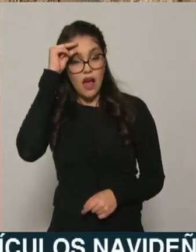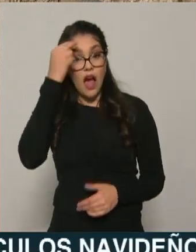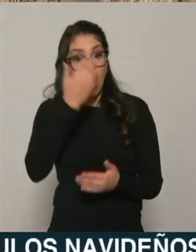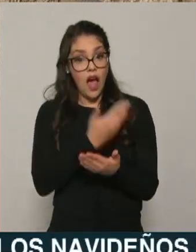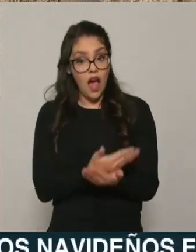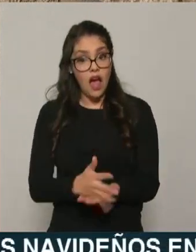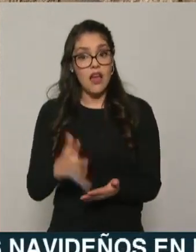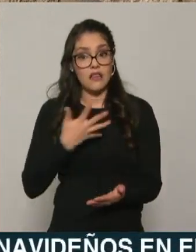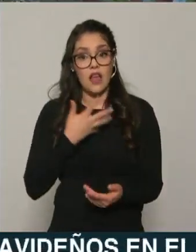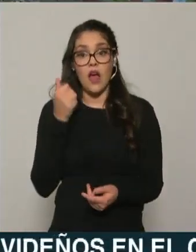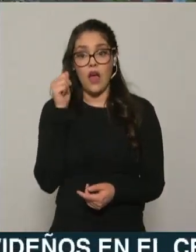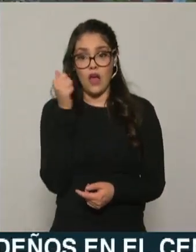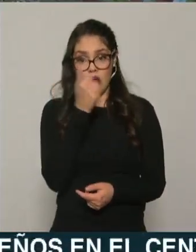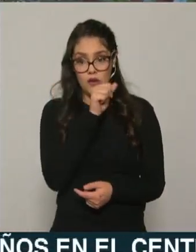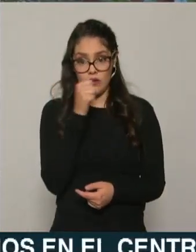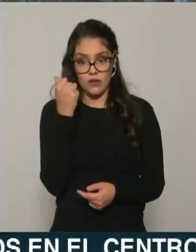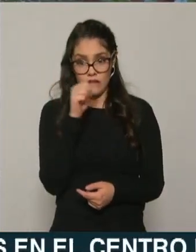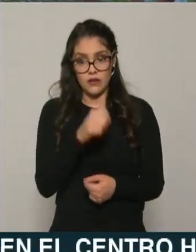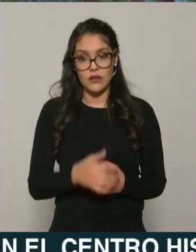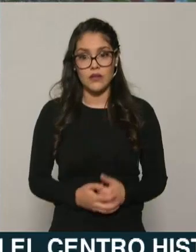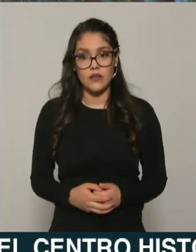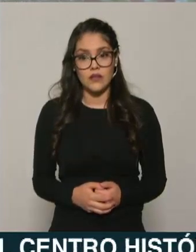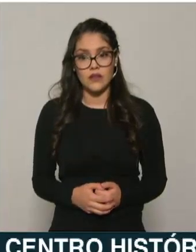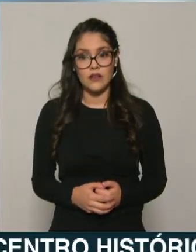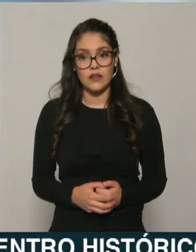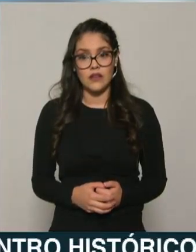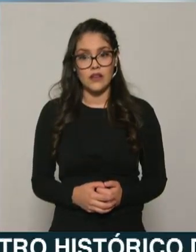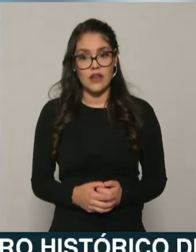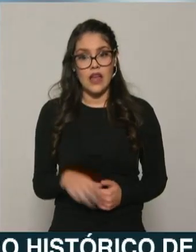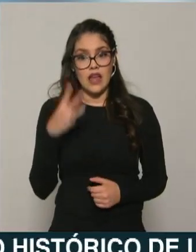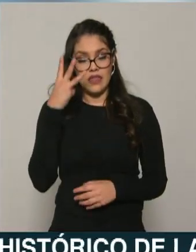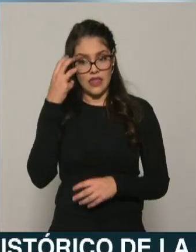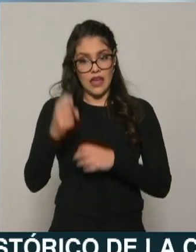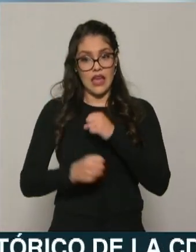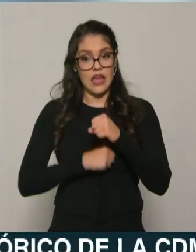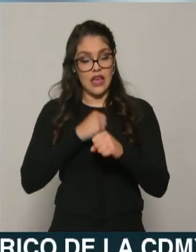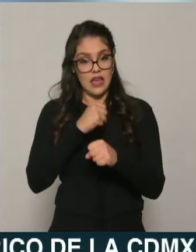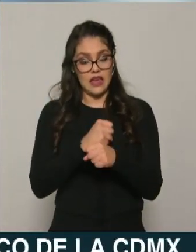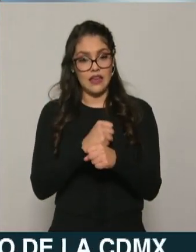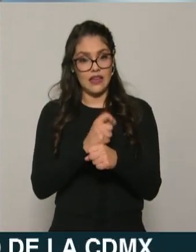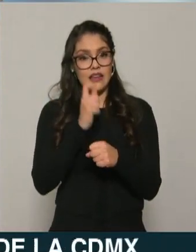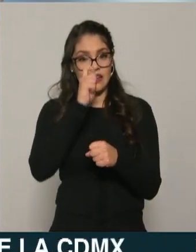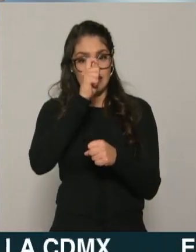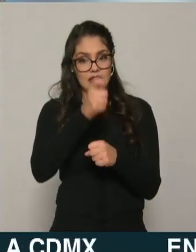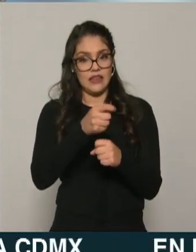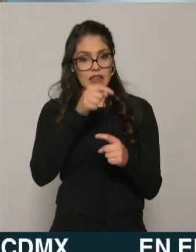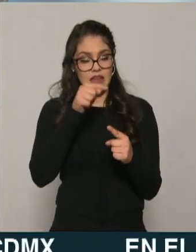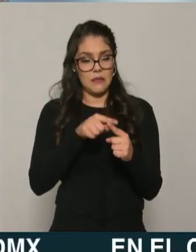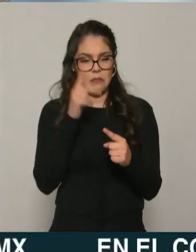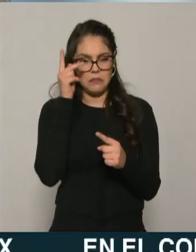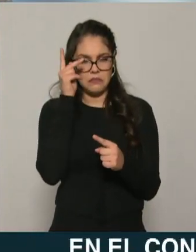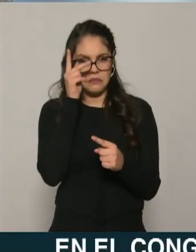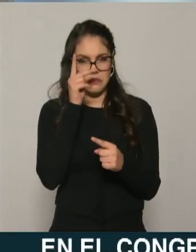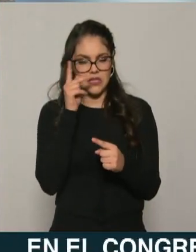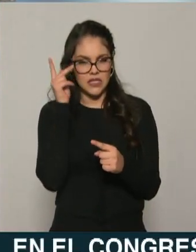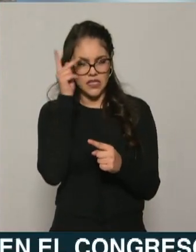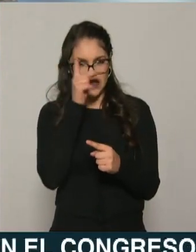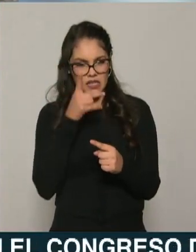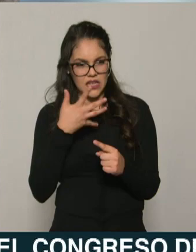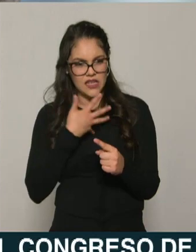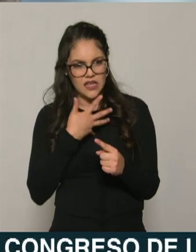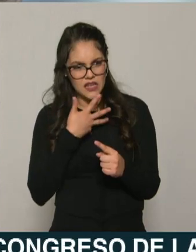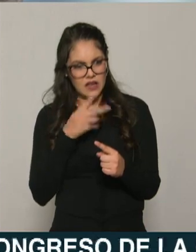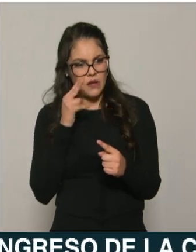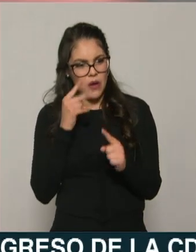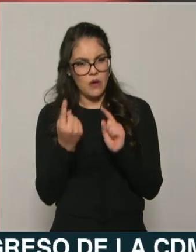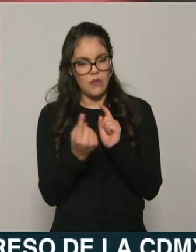con síndrome autista. Bueno, la diagnosticaron a los 3 años. La pediatra empezó a tener muchos